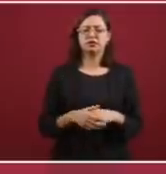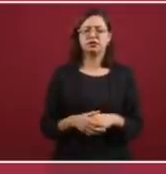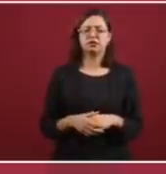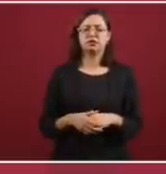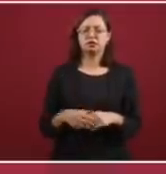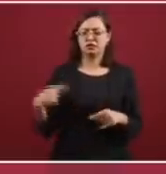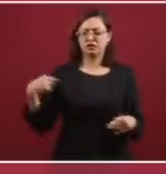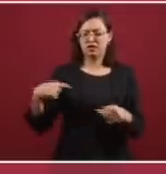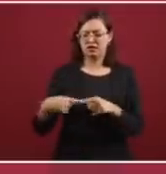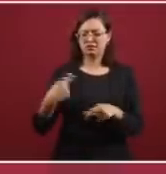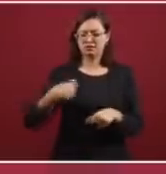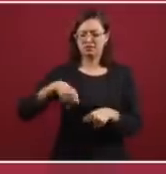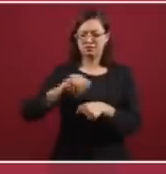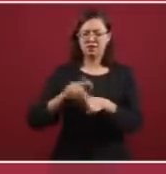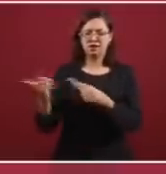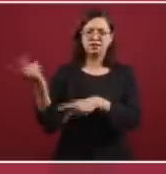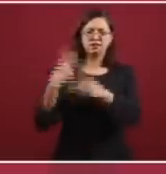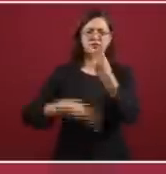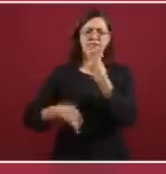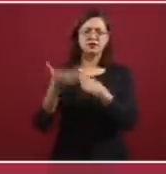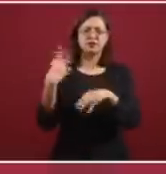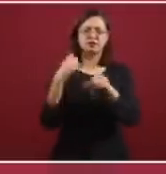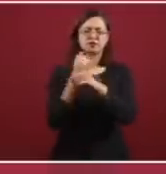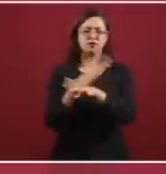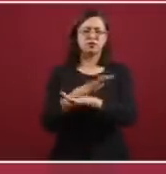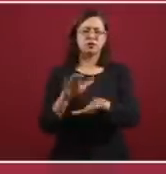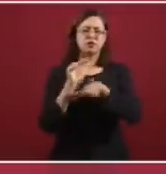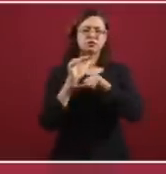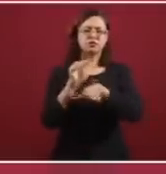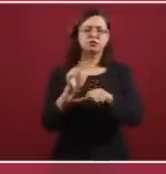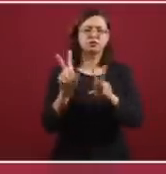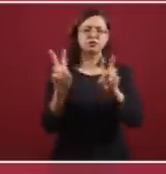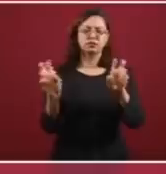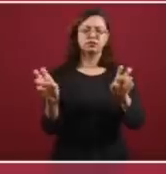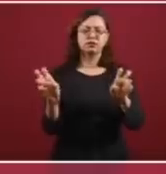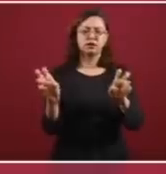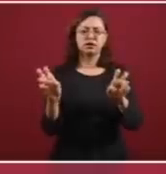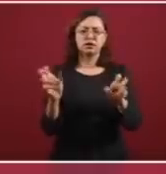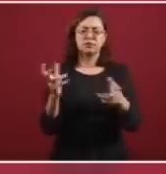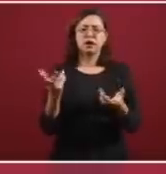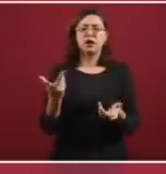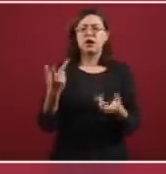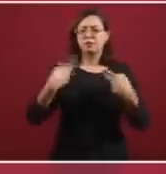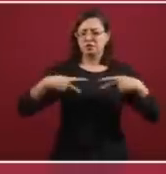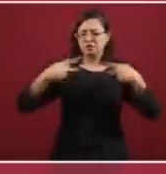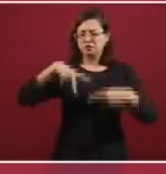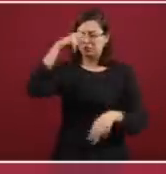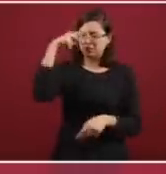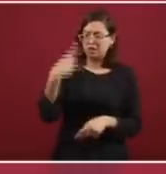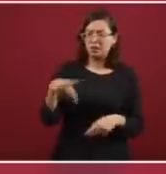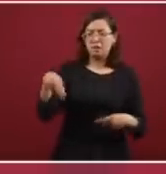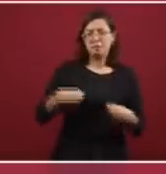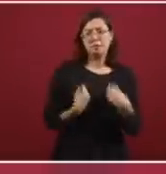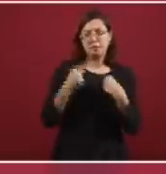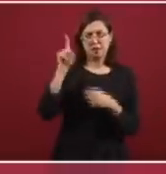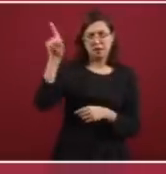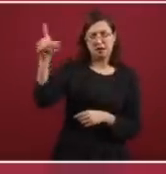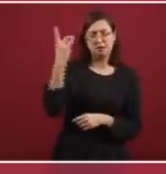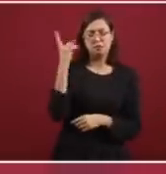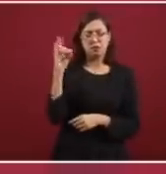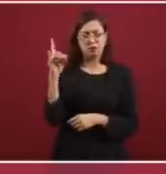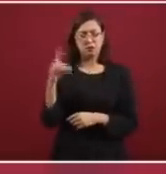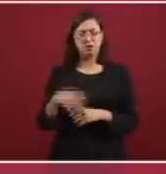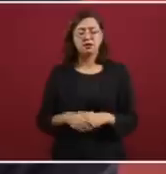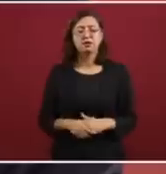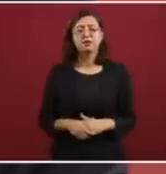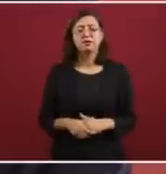en esta semana sobre la situación de nuestros conciudadanos en Bolivia.